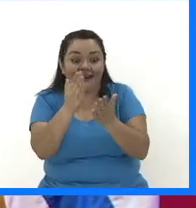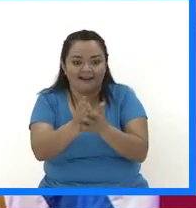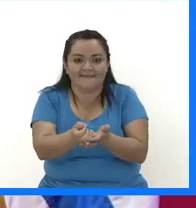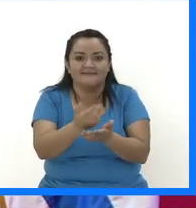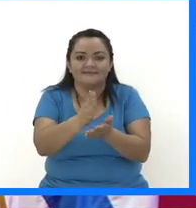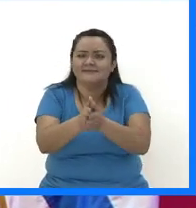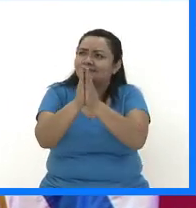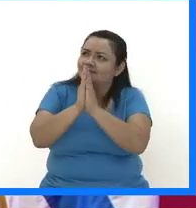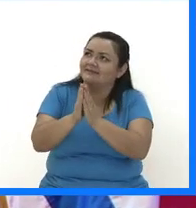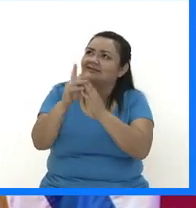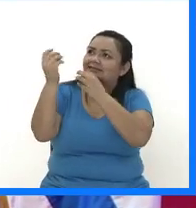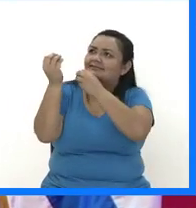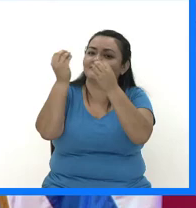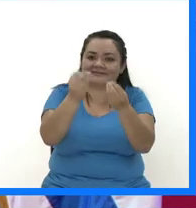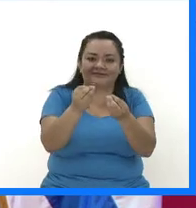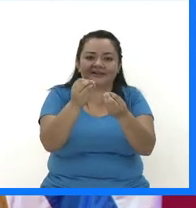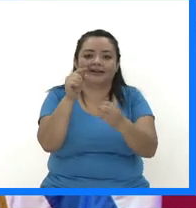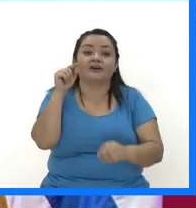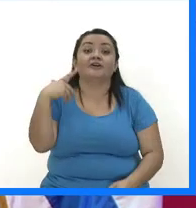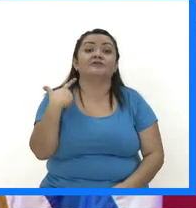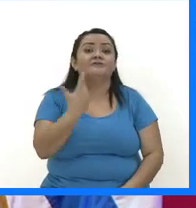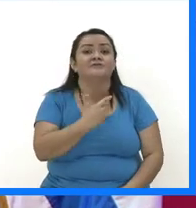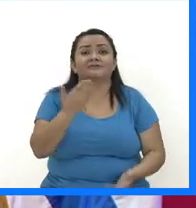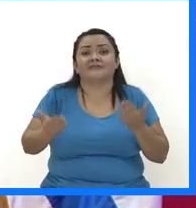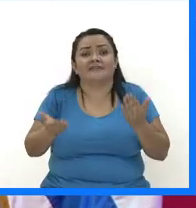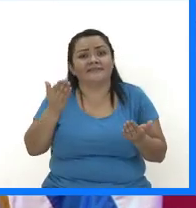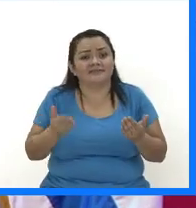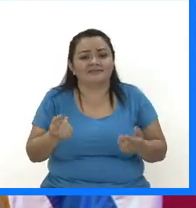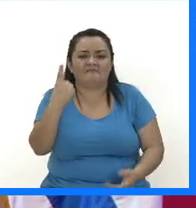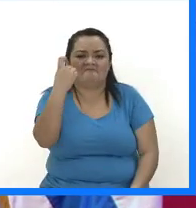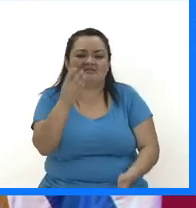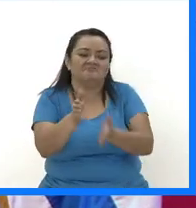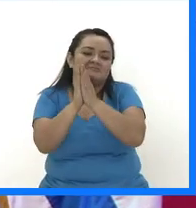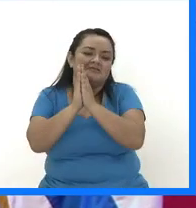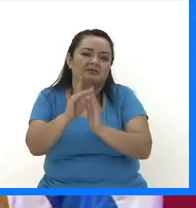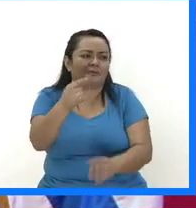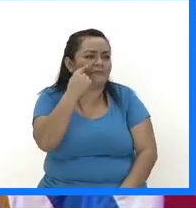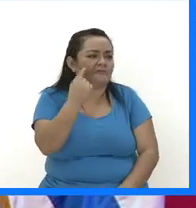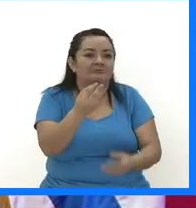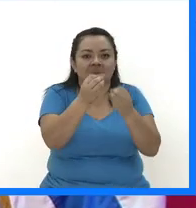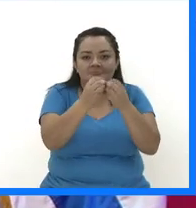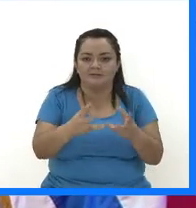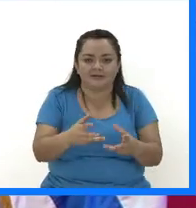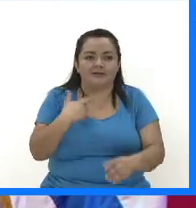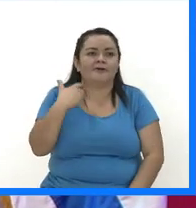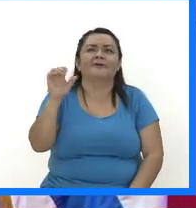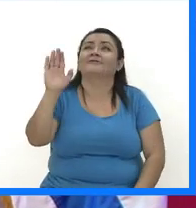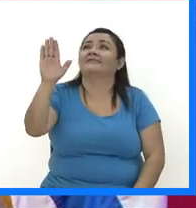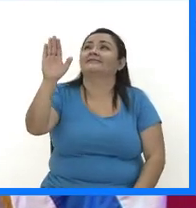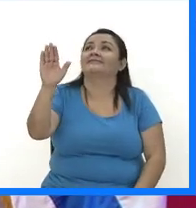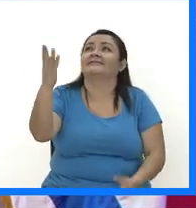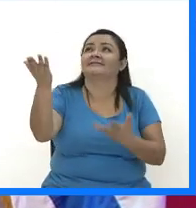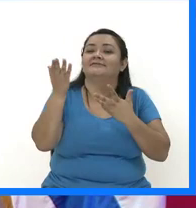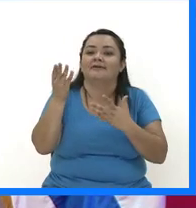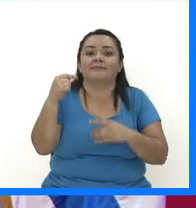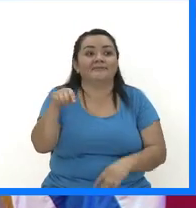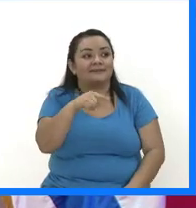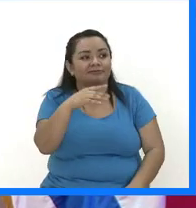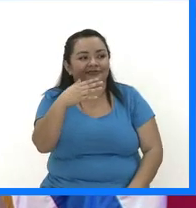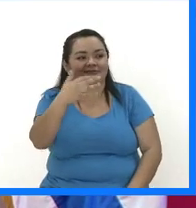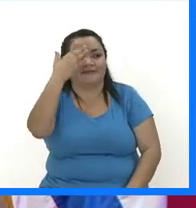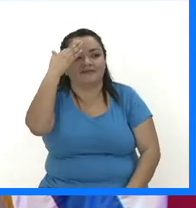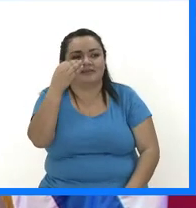tocad y se os abrirá pero hemos dejado de pedir hemos dejado de buscar y hemos dejado de tocar la puerta porque alguien nos apagó la